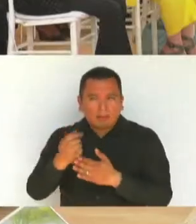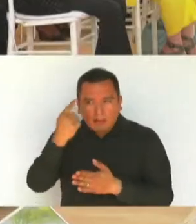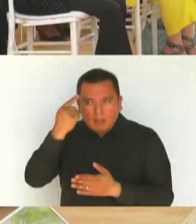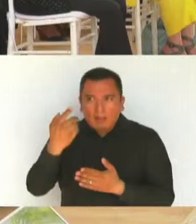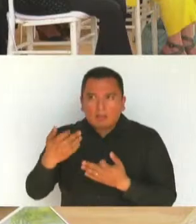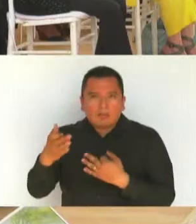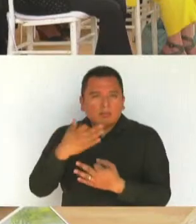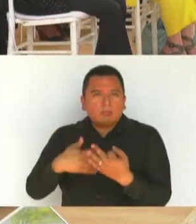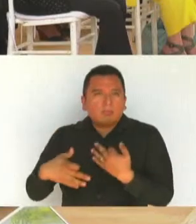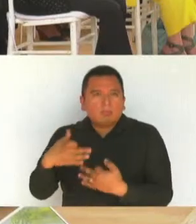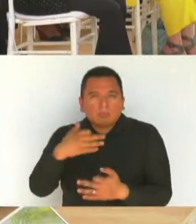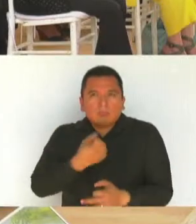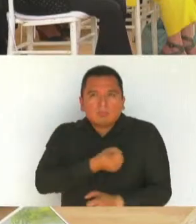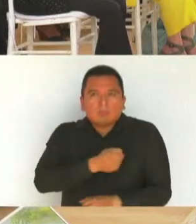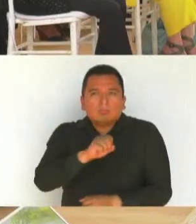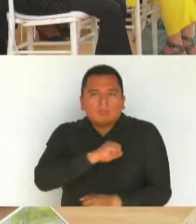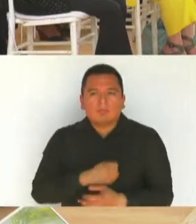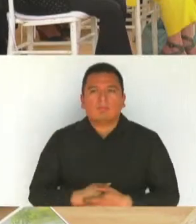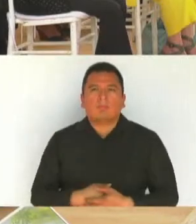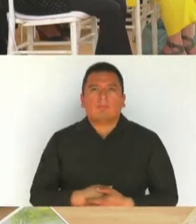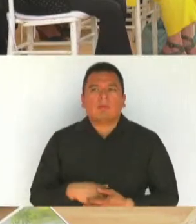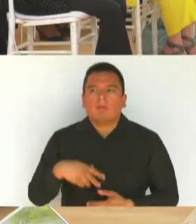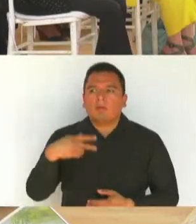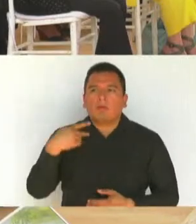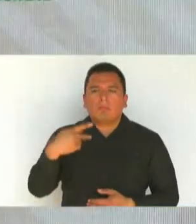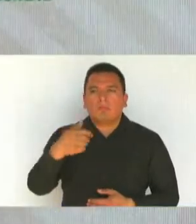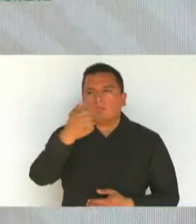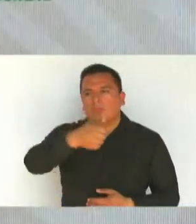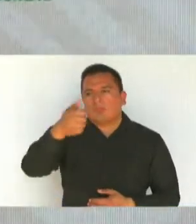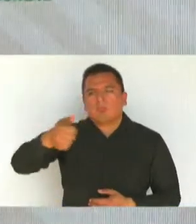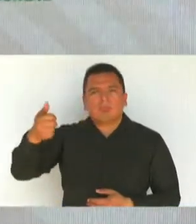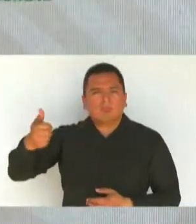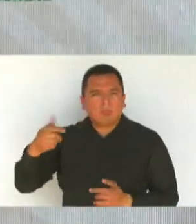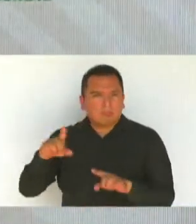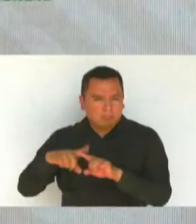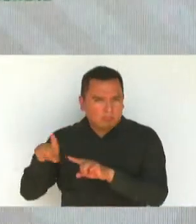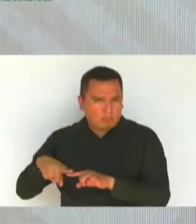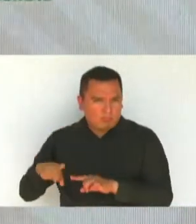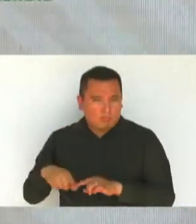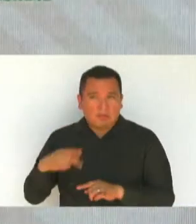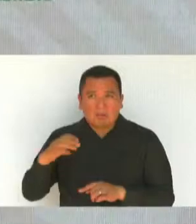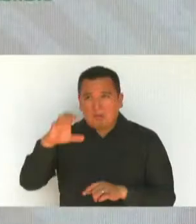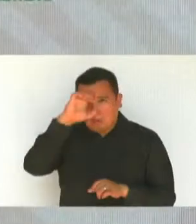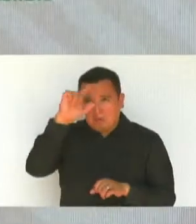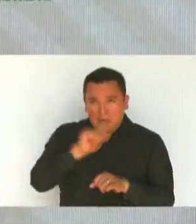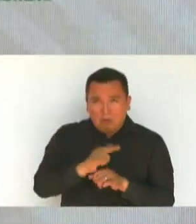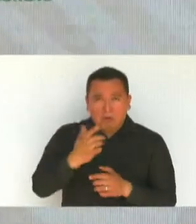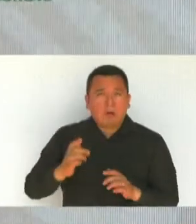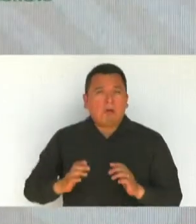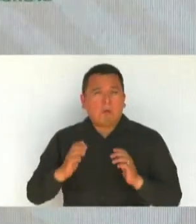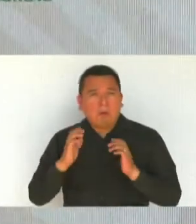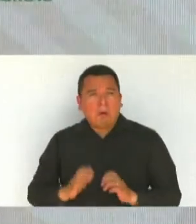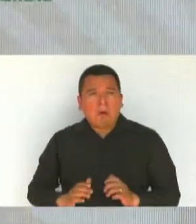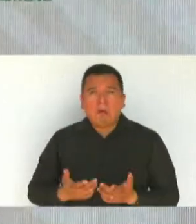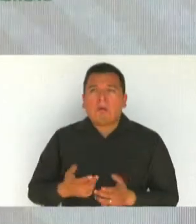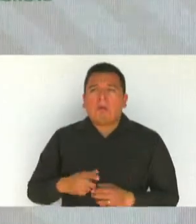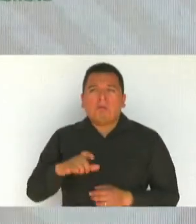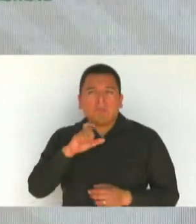personas trabajadoras respetando su diversidad física, social y cultural y de género.